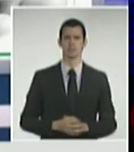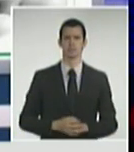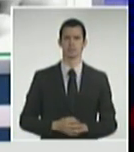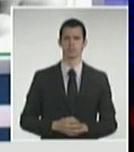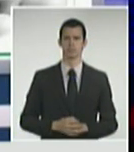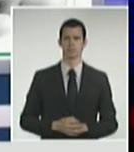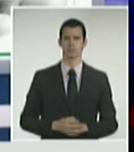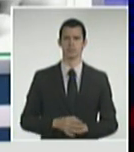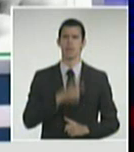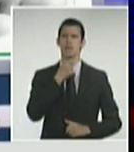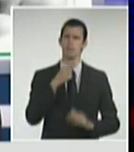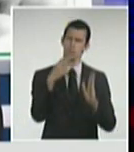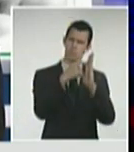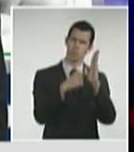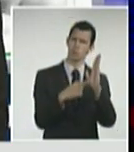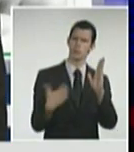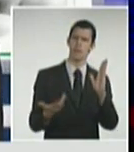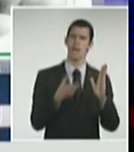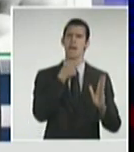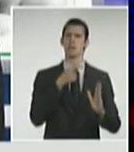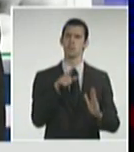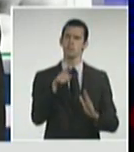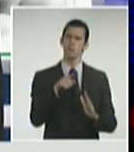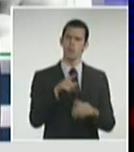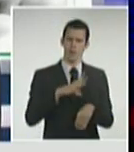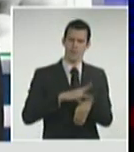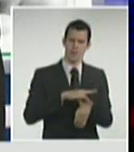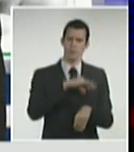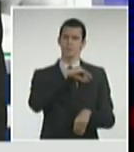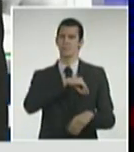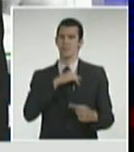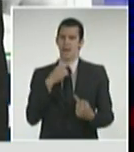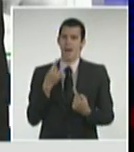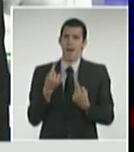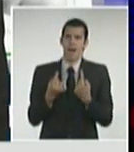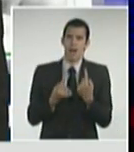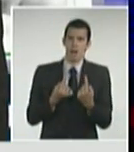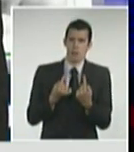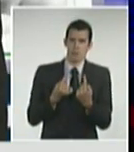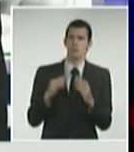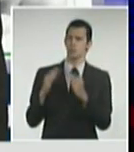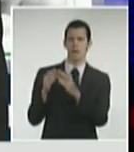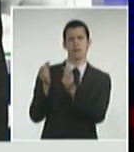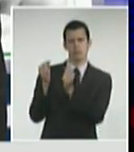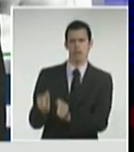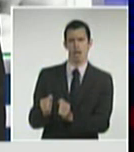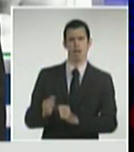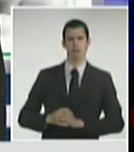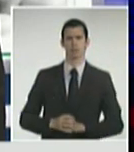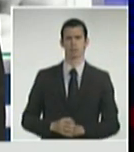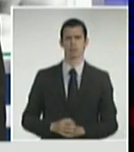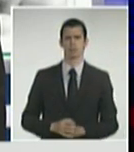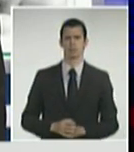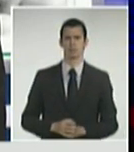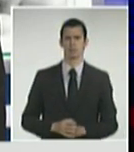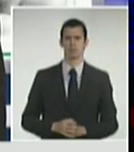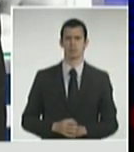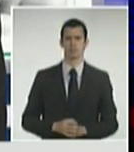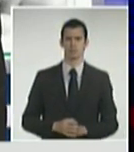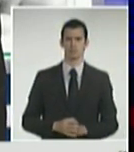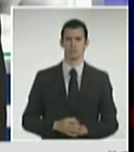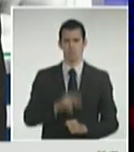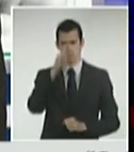entre otras acciones, el ingreso domiciliario de casos puntuales, para lo cual se precisa de mayor apoyo del personal